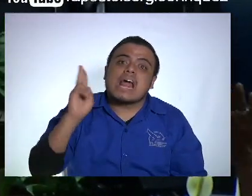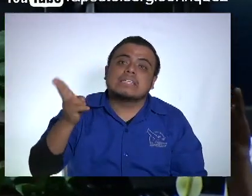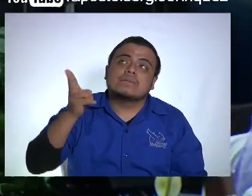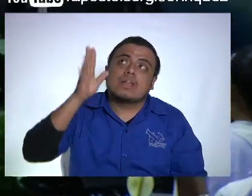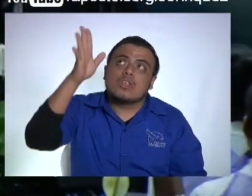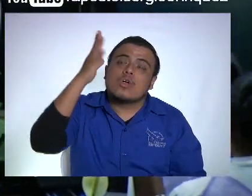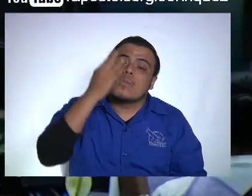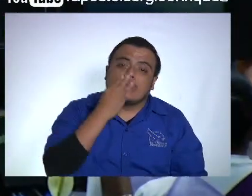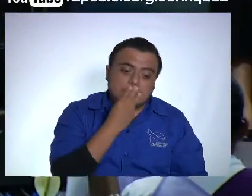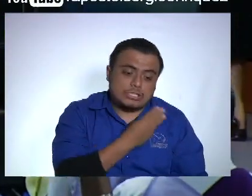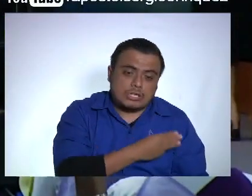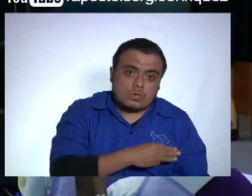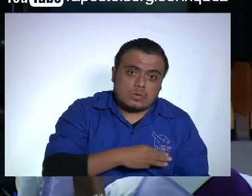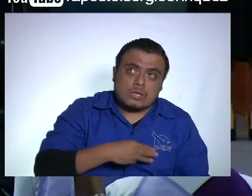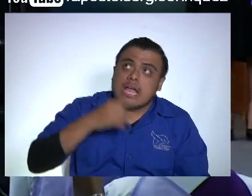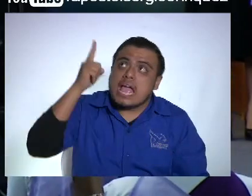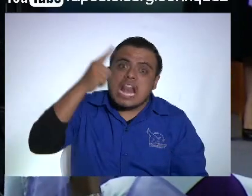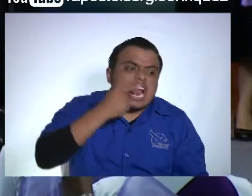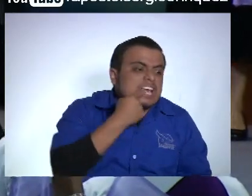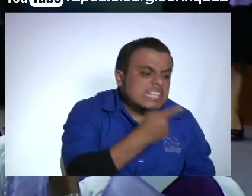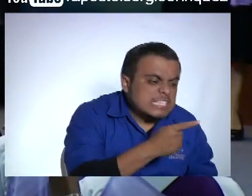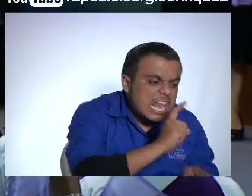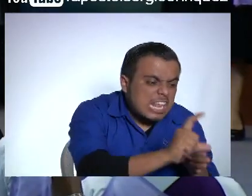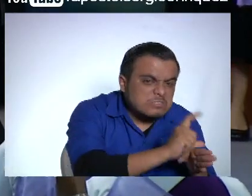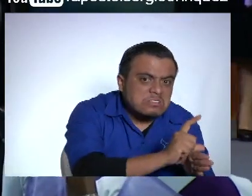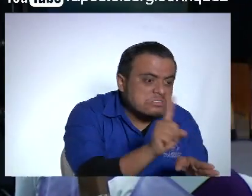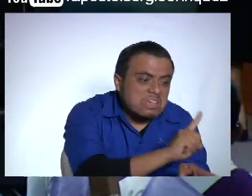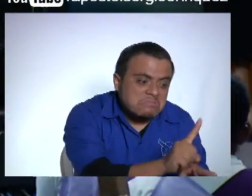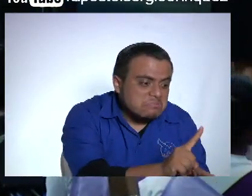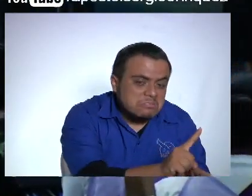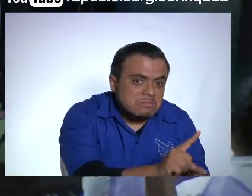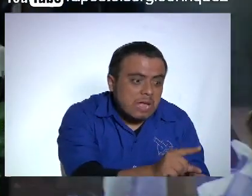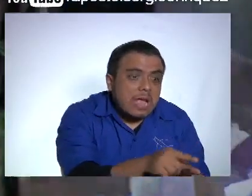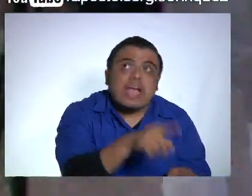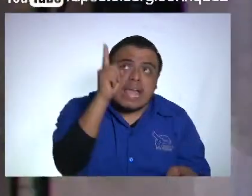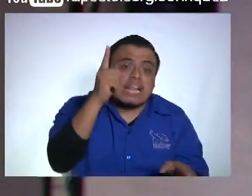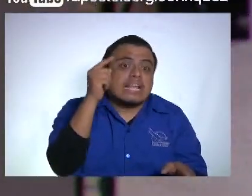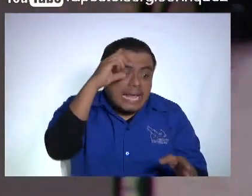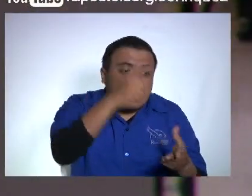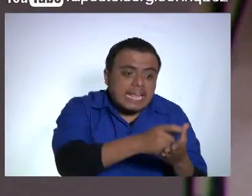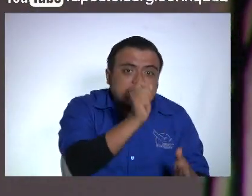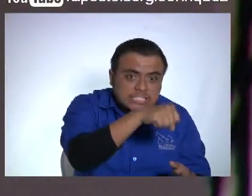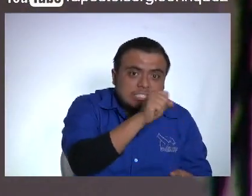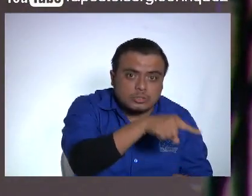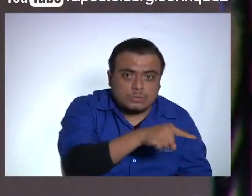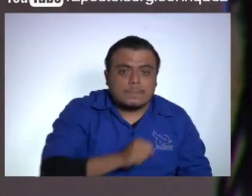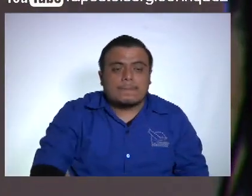misericordia. Él llama a las cosas que no son como que fueran, ¿verdad?